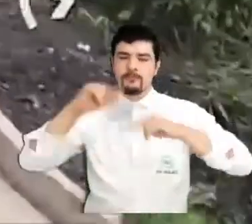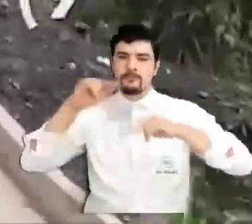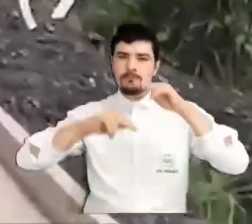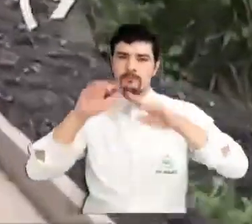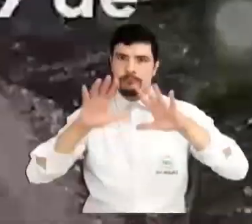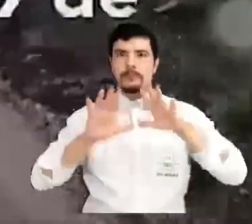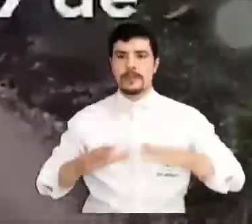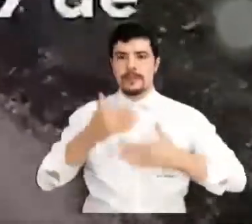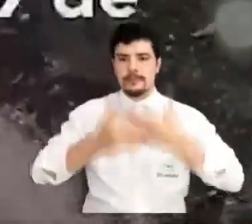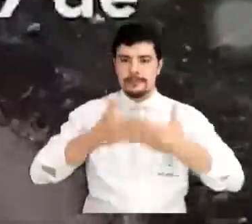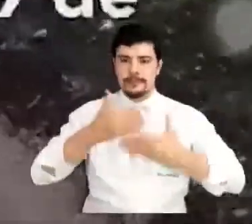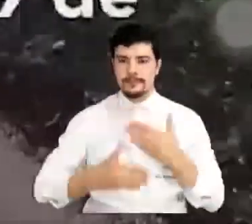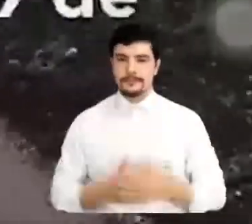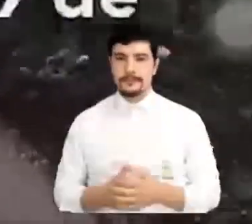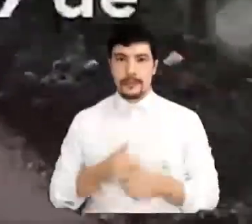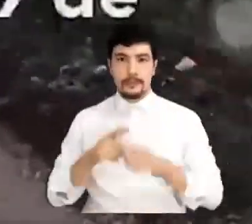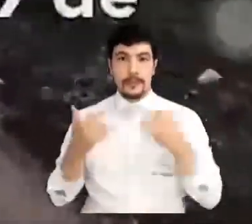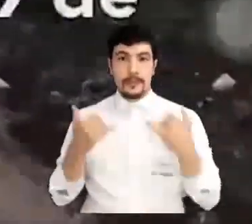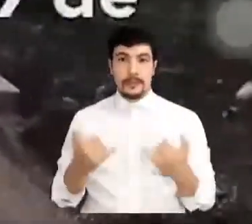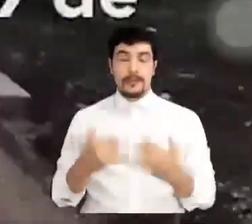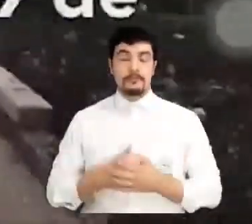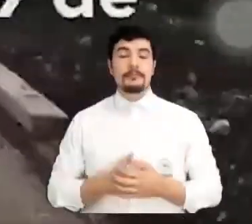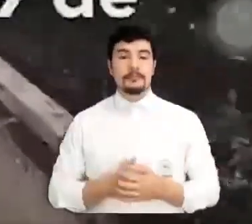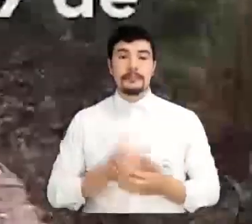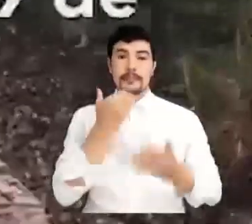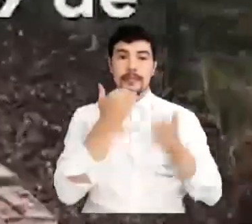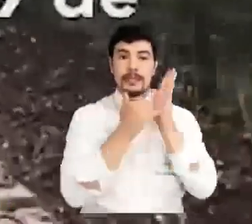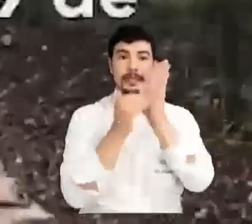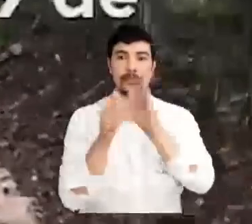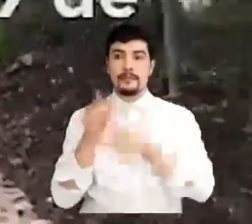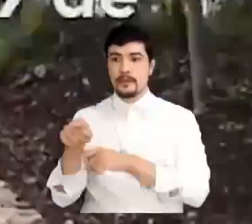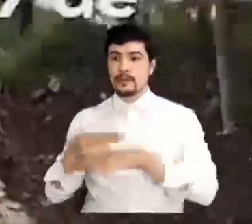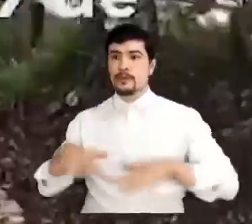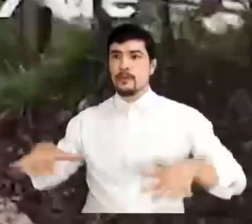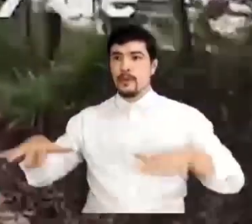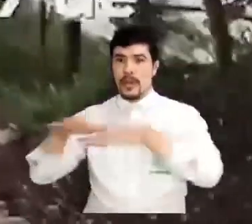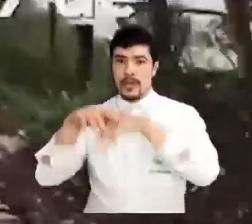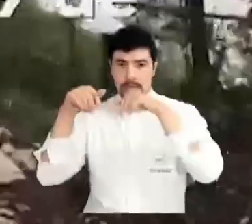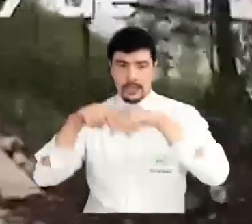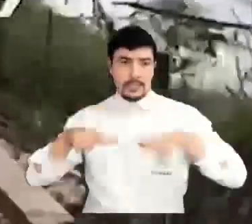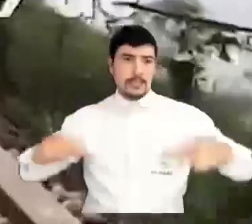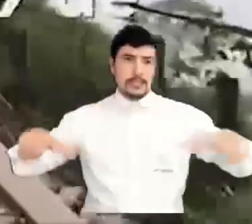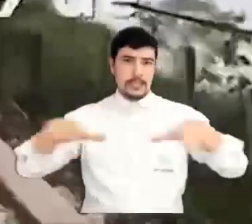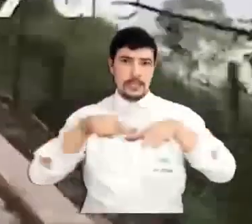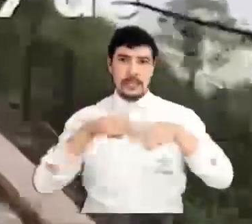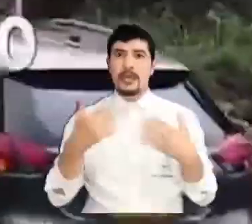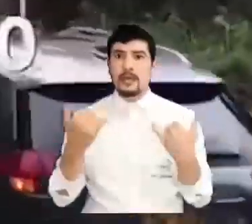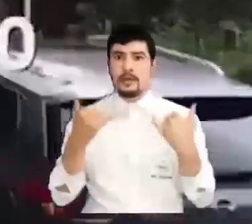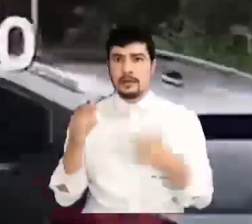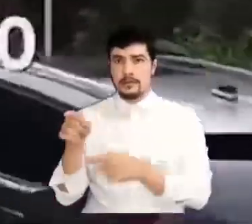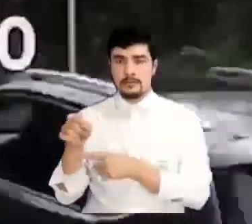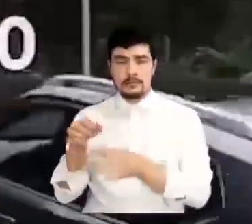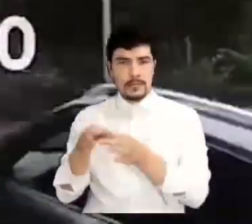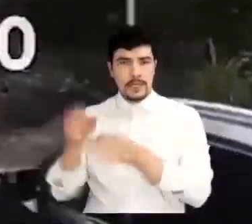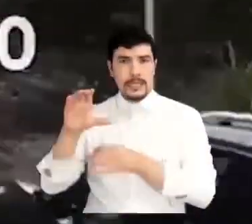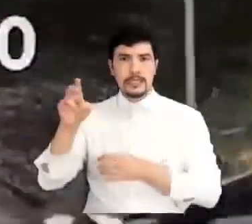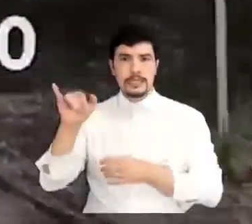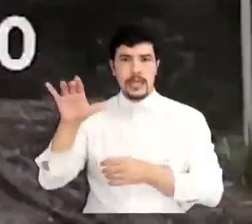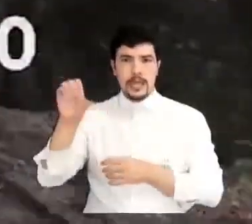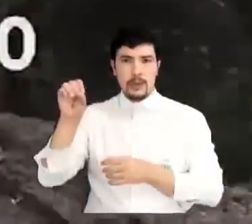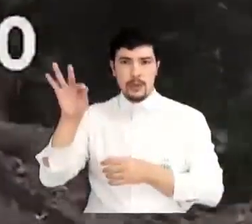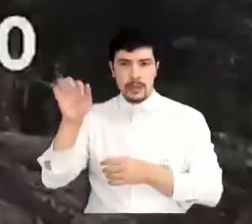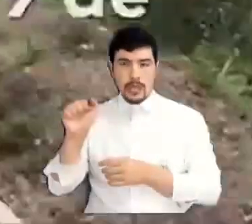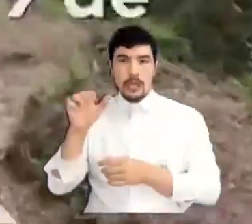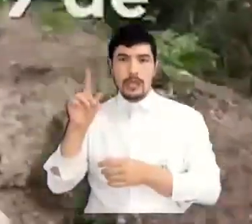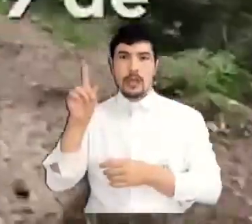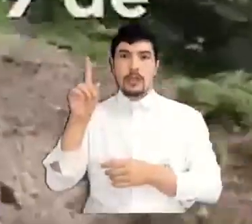entre Cornejo, Santiago, Puente Gómez, Salazar, Chinaco, Tatoledo, donde la gobernación de este departamento adelanta millonarias inversiones para